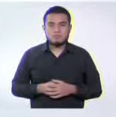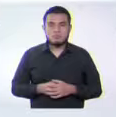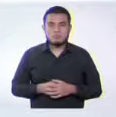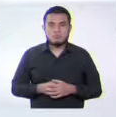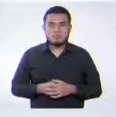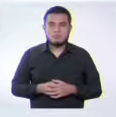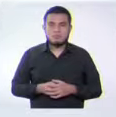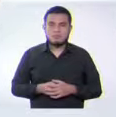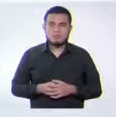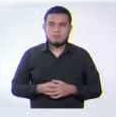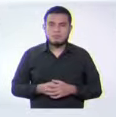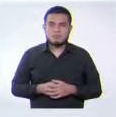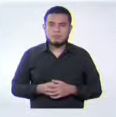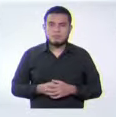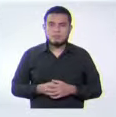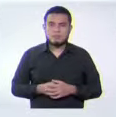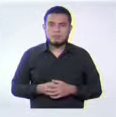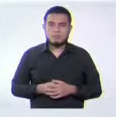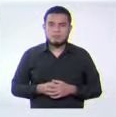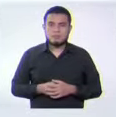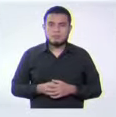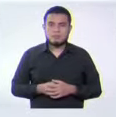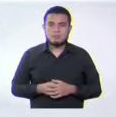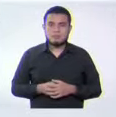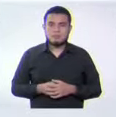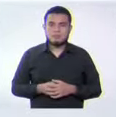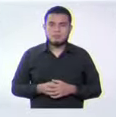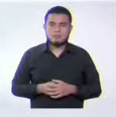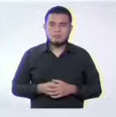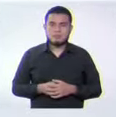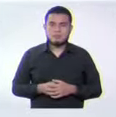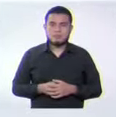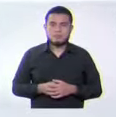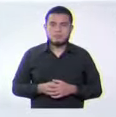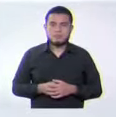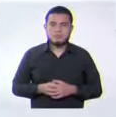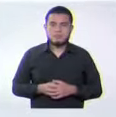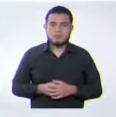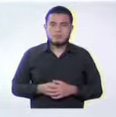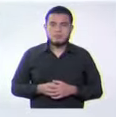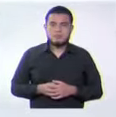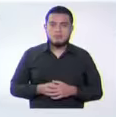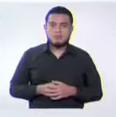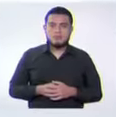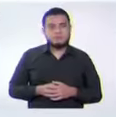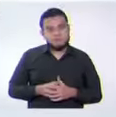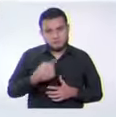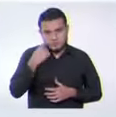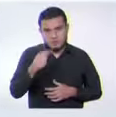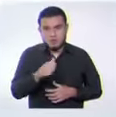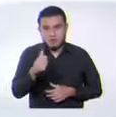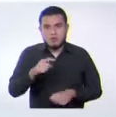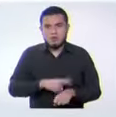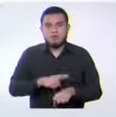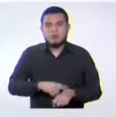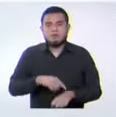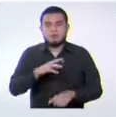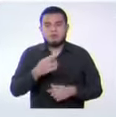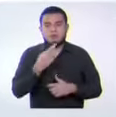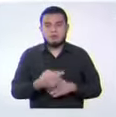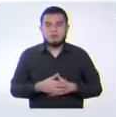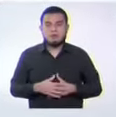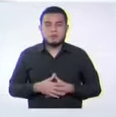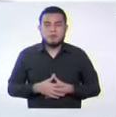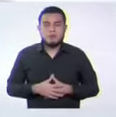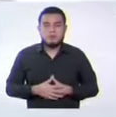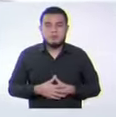Lo dejaré por un momento a un lado y lo dejaré reposar. Observaremos en otro momento sus resultados.